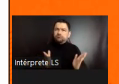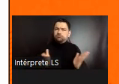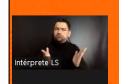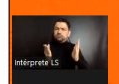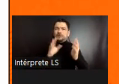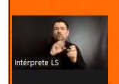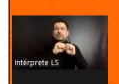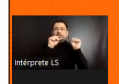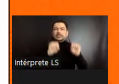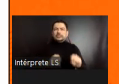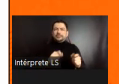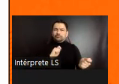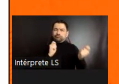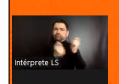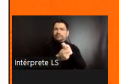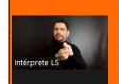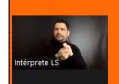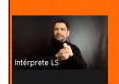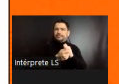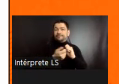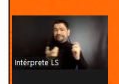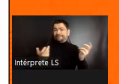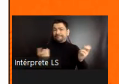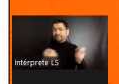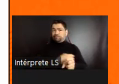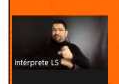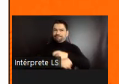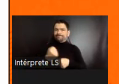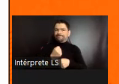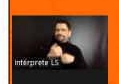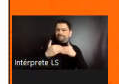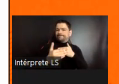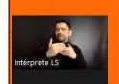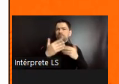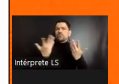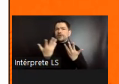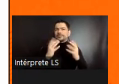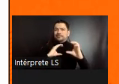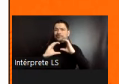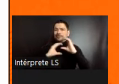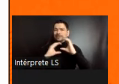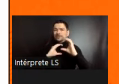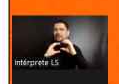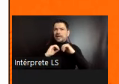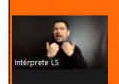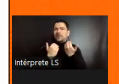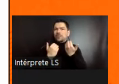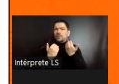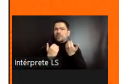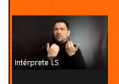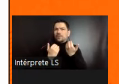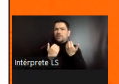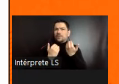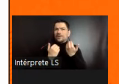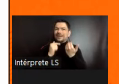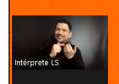desafío. Además, la comunicación, cómo responder a las emergencias, cómo comunicarlas, cómo gestionar dentro de los hospitales y las entidades